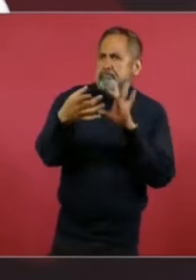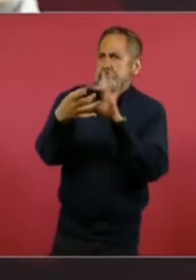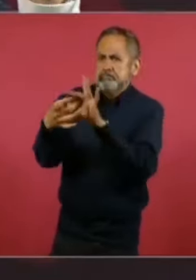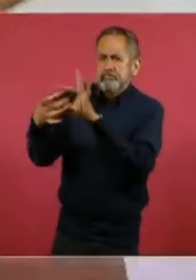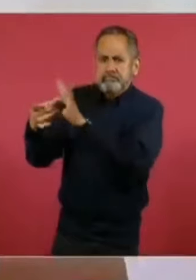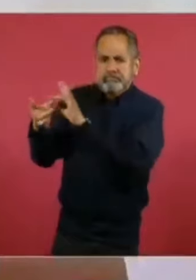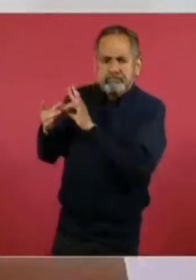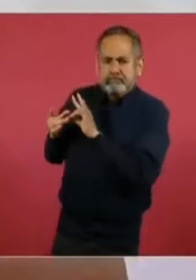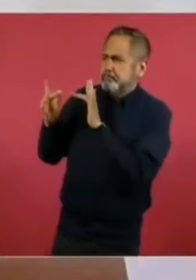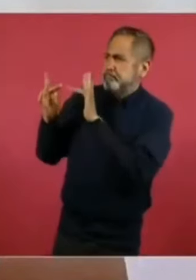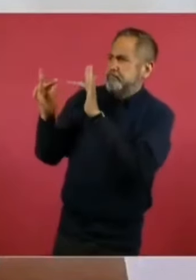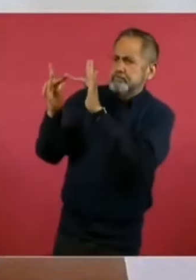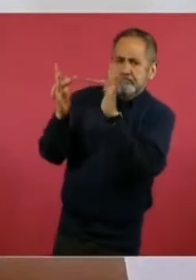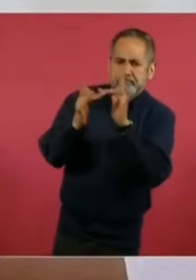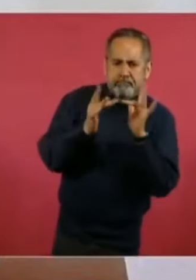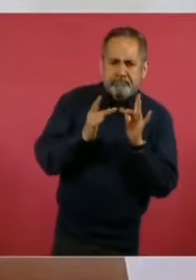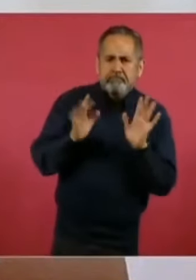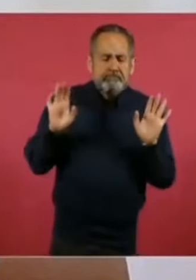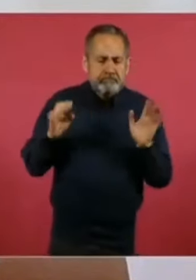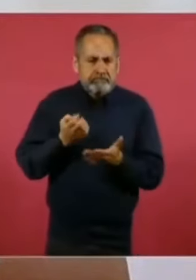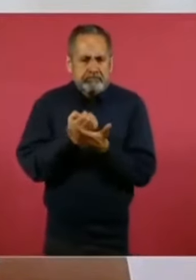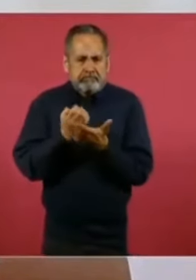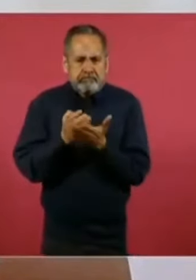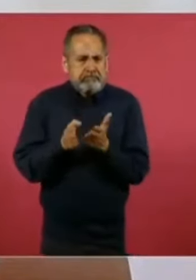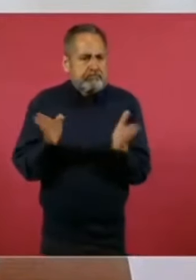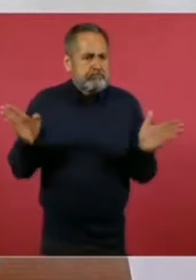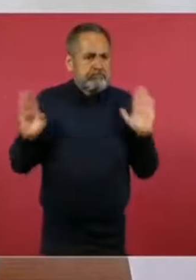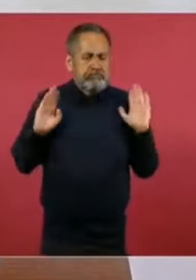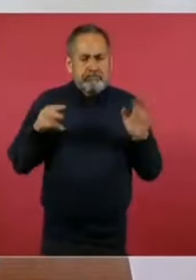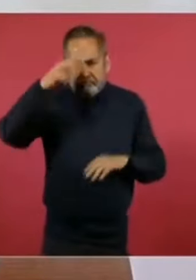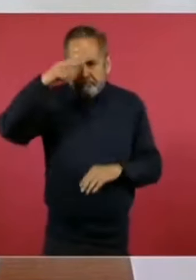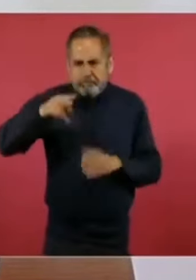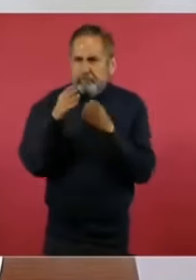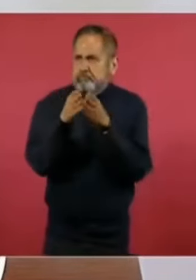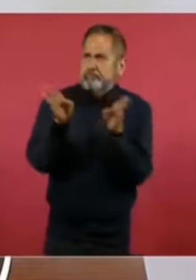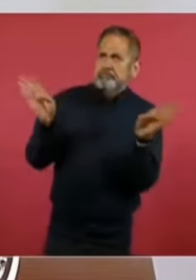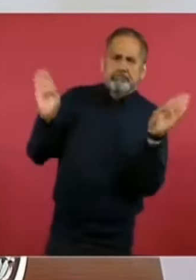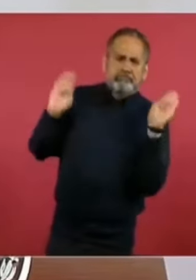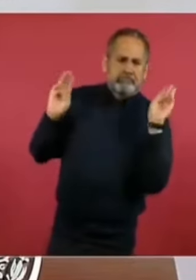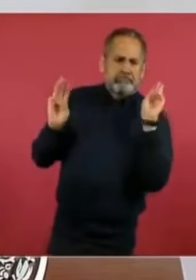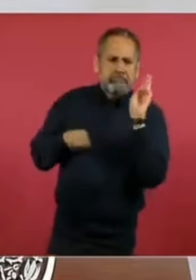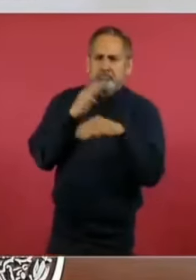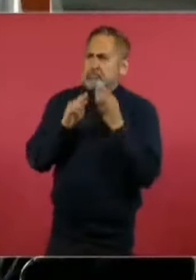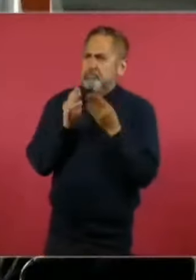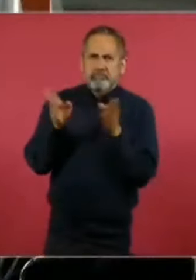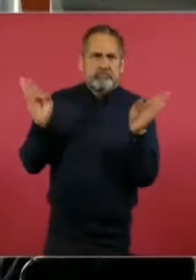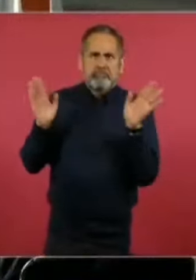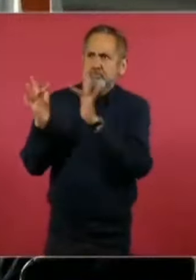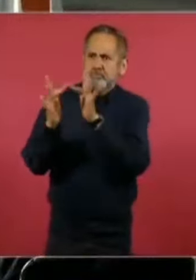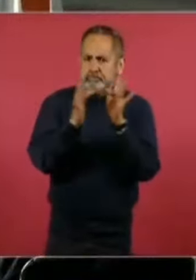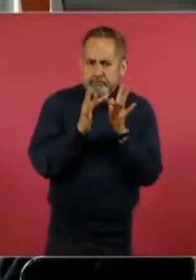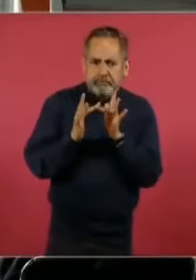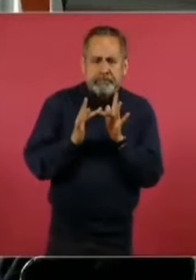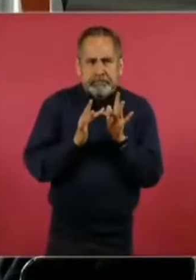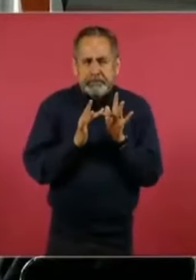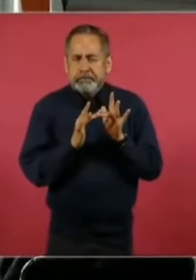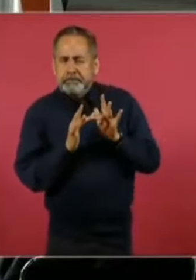Mantener abierta la economía de México, pero cuidar